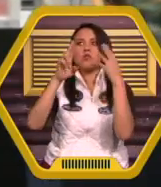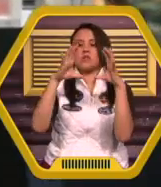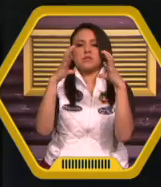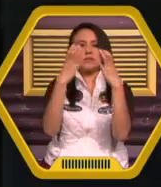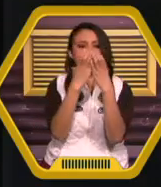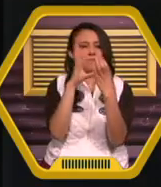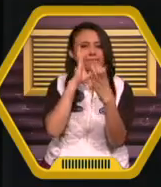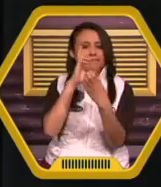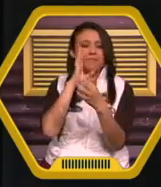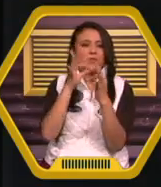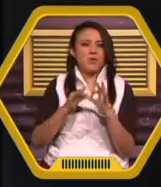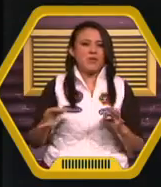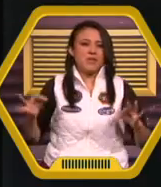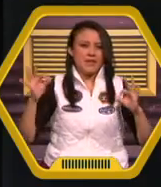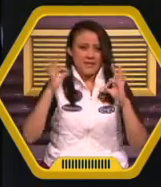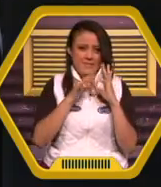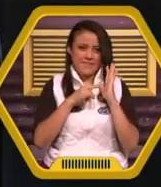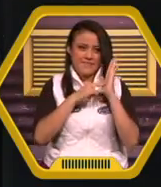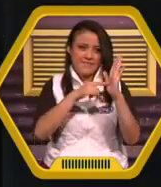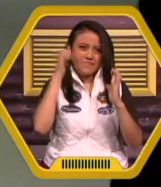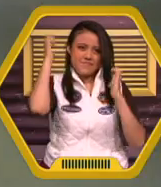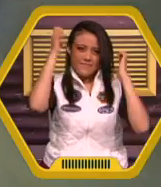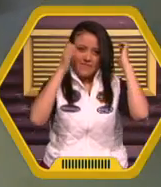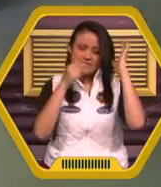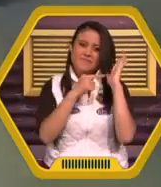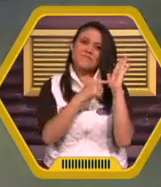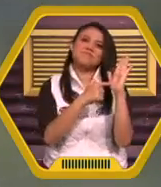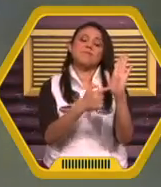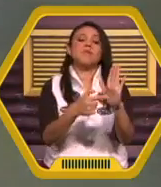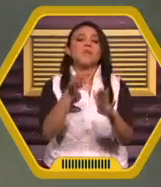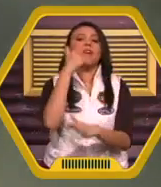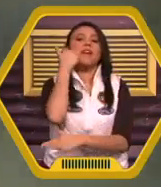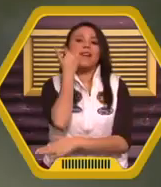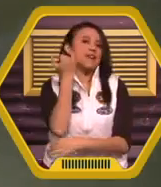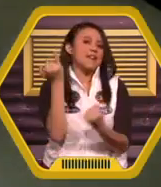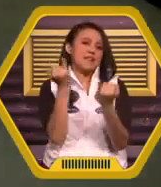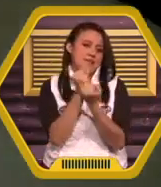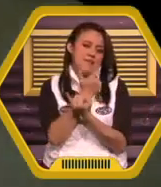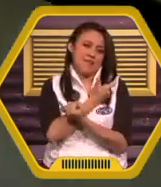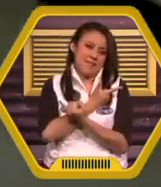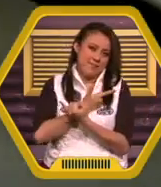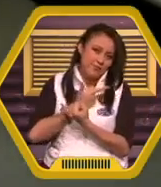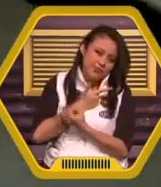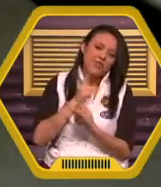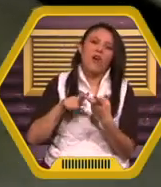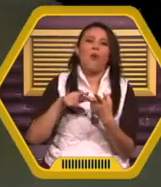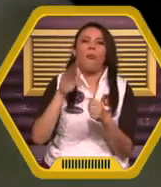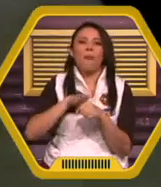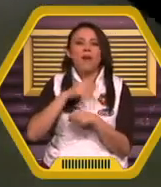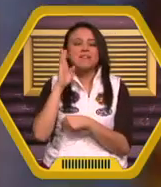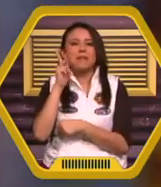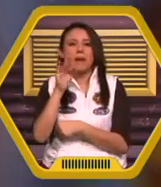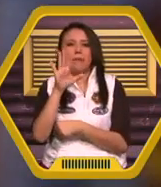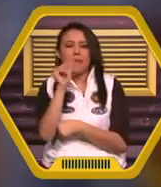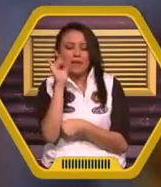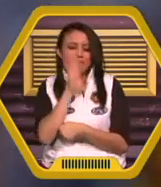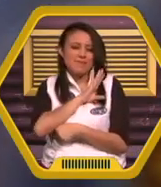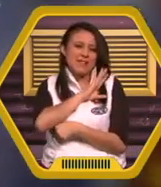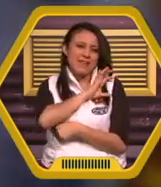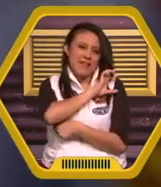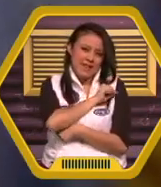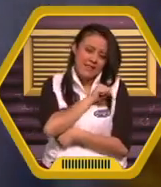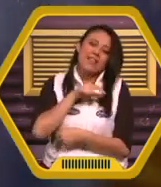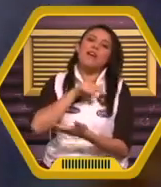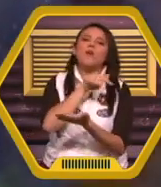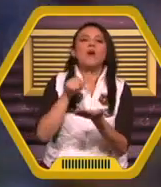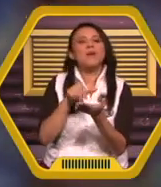cada detalle de esta exposición preparada para este juguetón. Si gustas de ser coleccionista, de ser un apasionado de Playmobil, sin duda este espacio